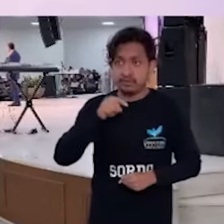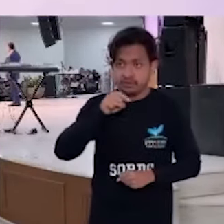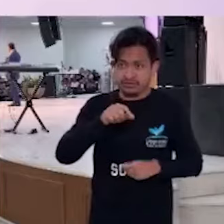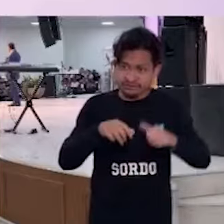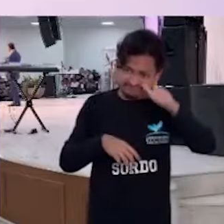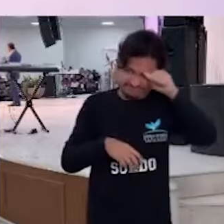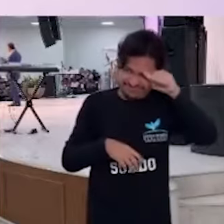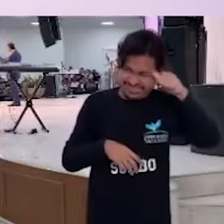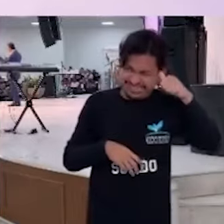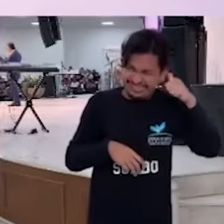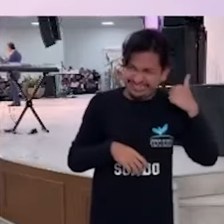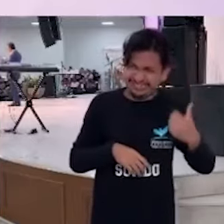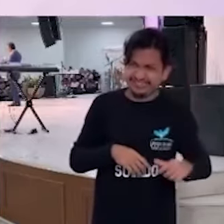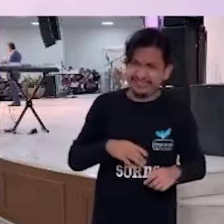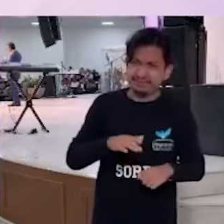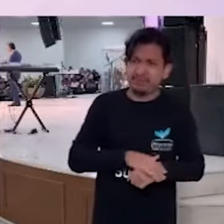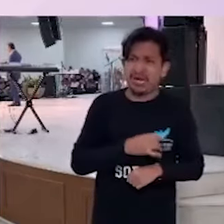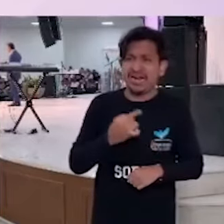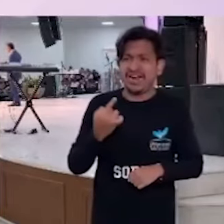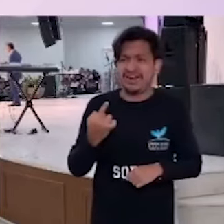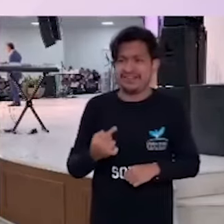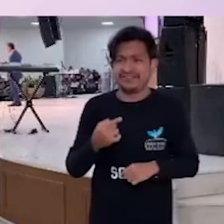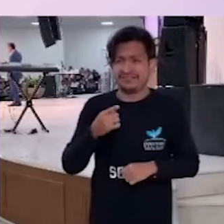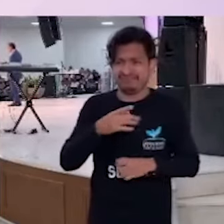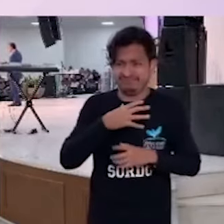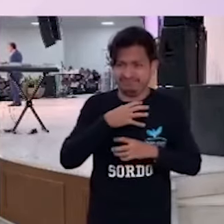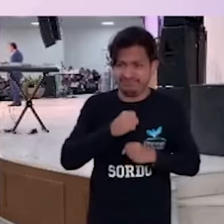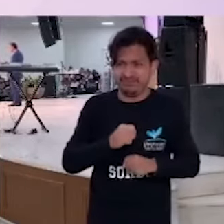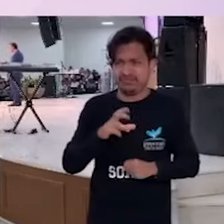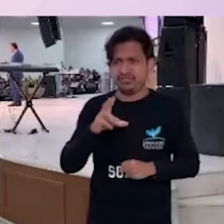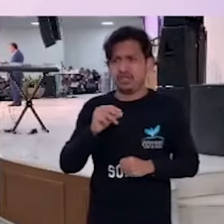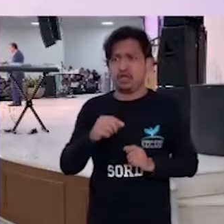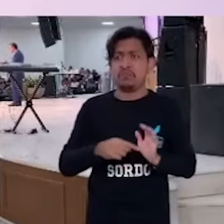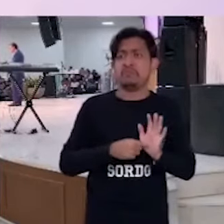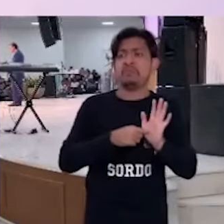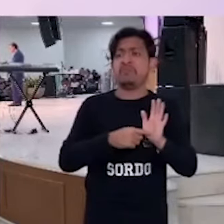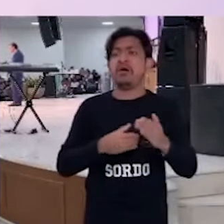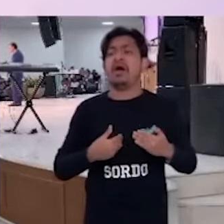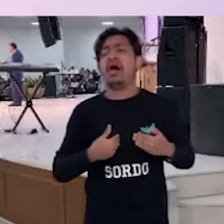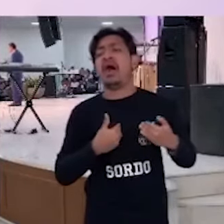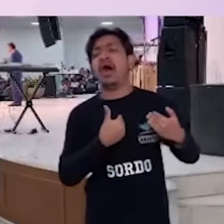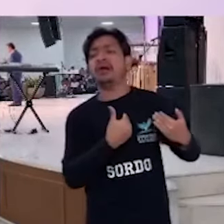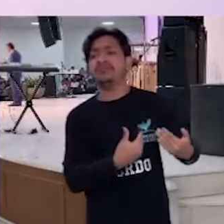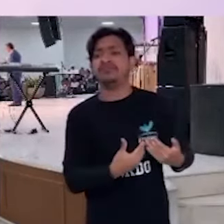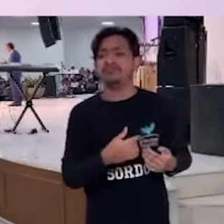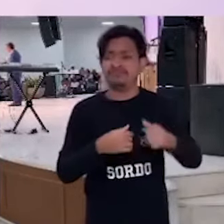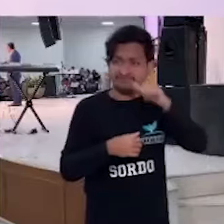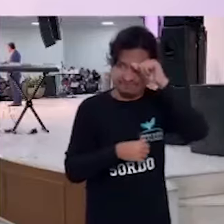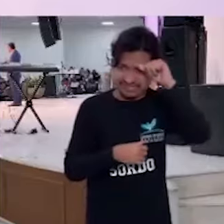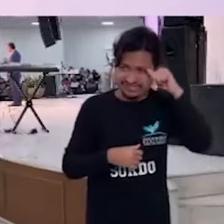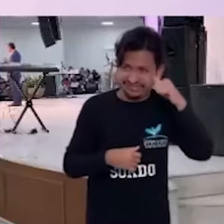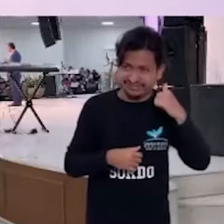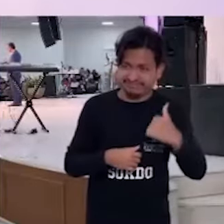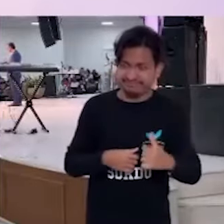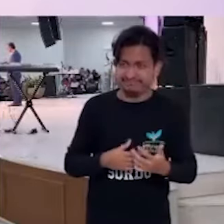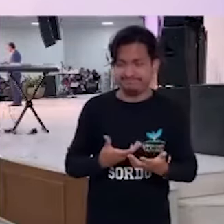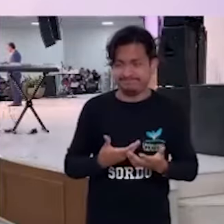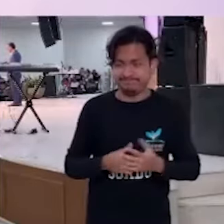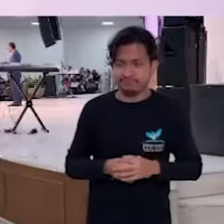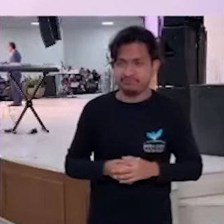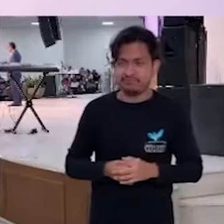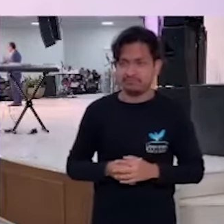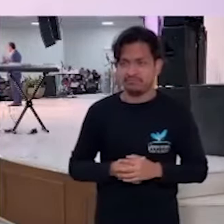porque él no fue transparente con su esposa. Entonces, Los reclamos de Sara tenían